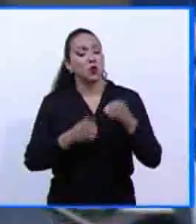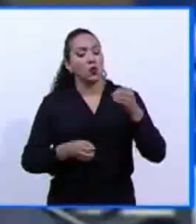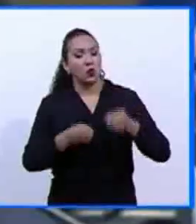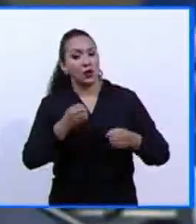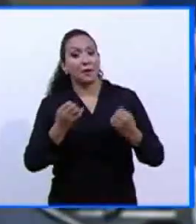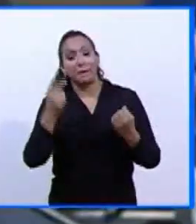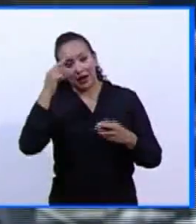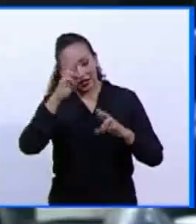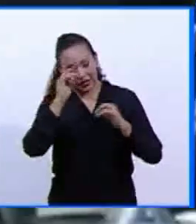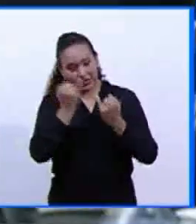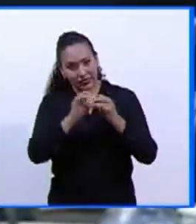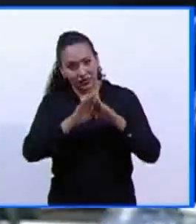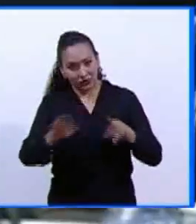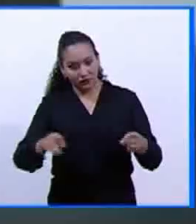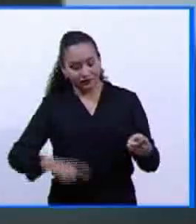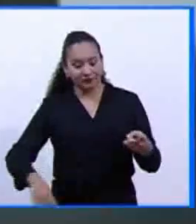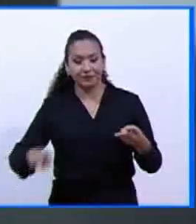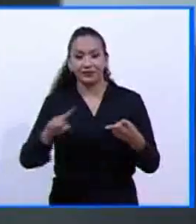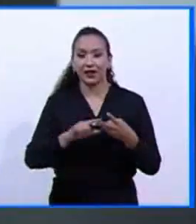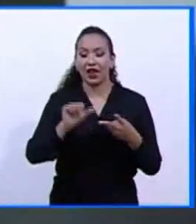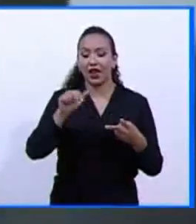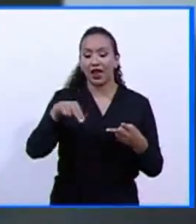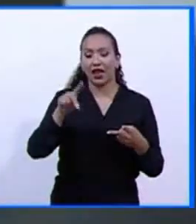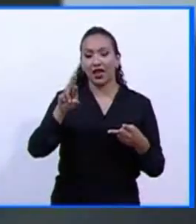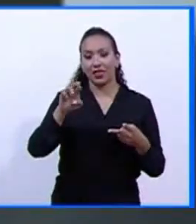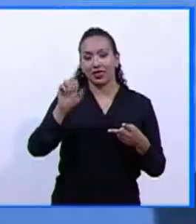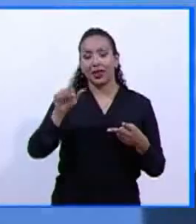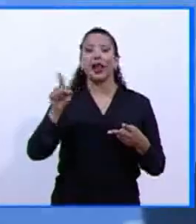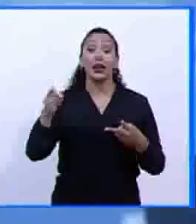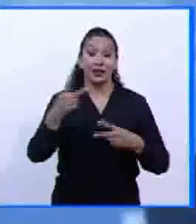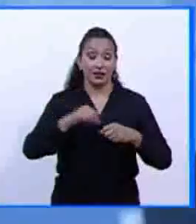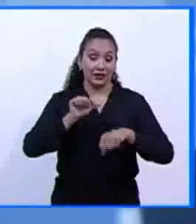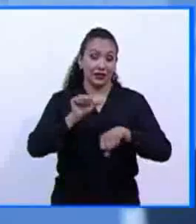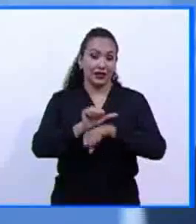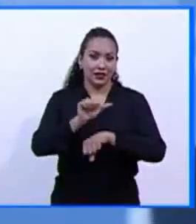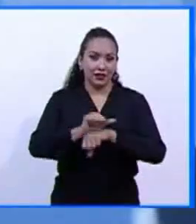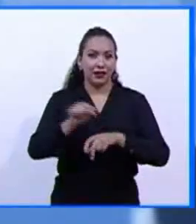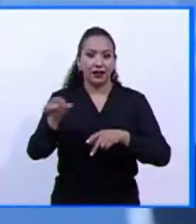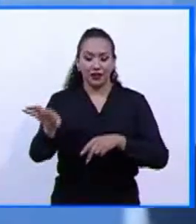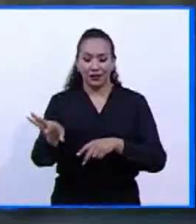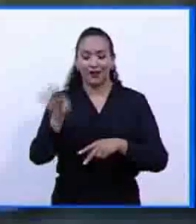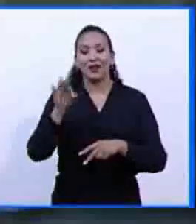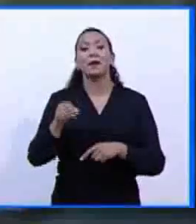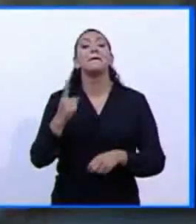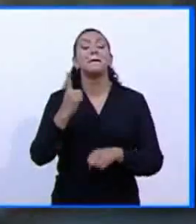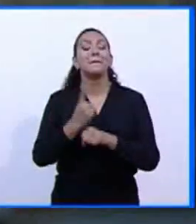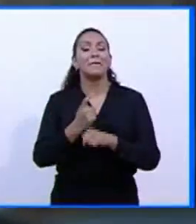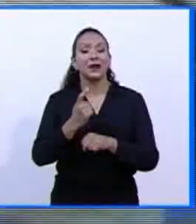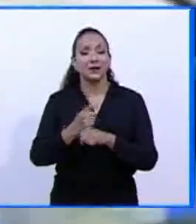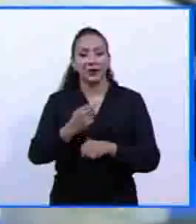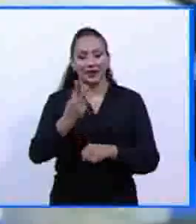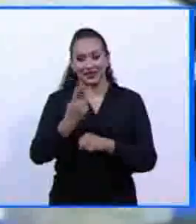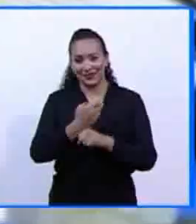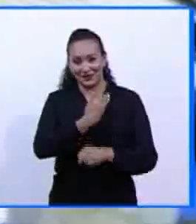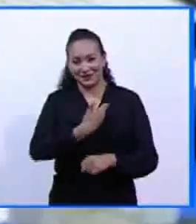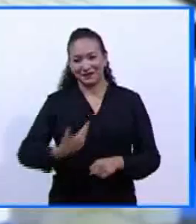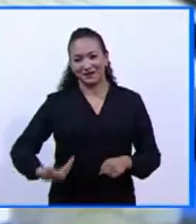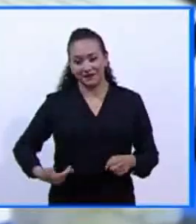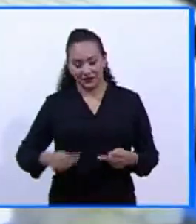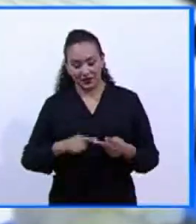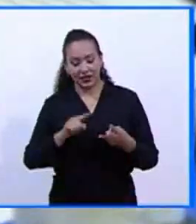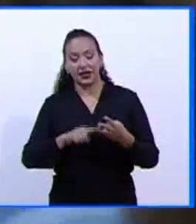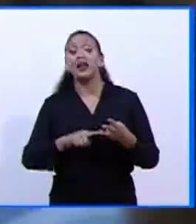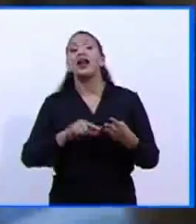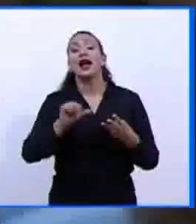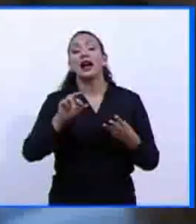equidad. Asimismo, Andrea Pochac, de Argentina, fue nombrada primera vicepresidenta y el comisionado Arif